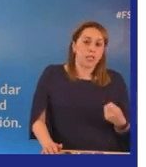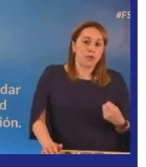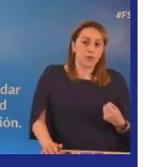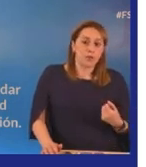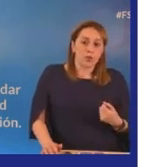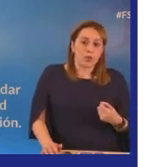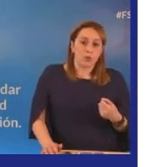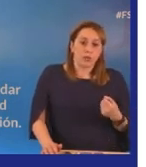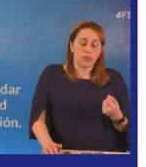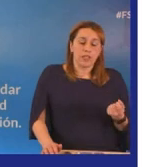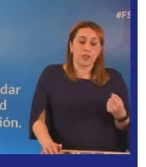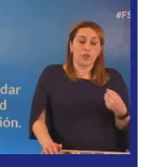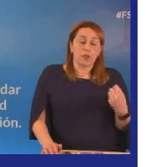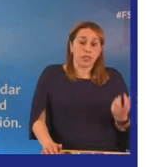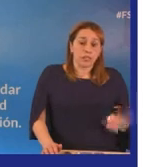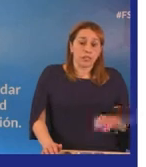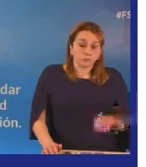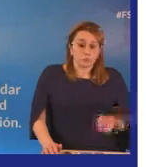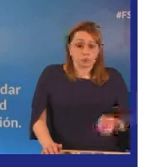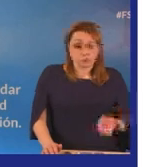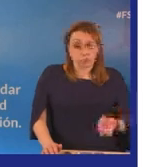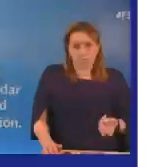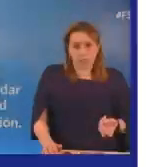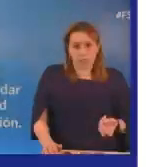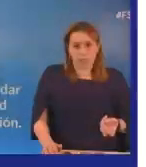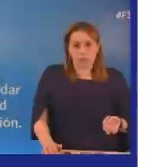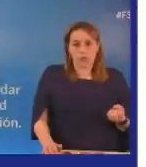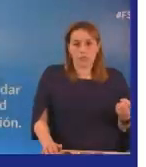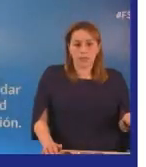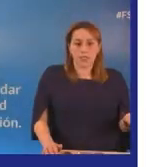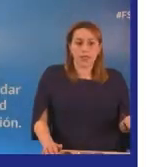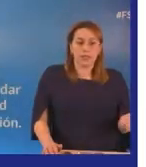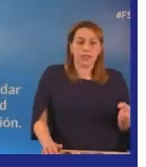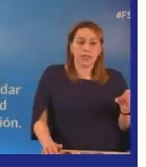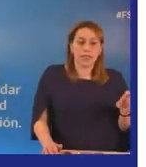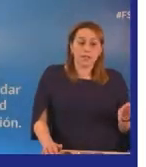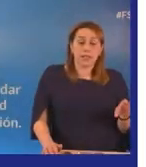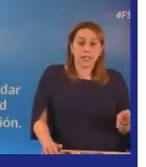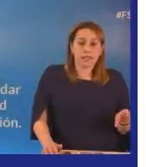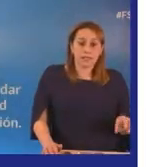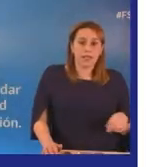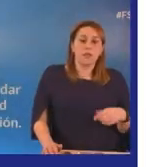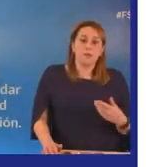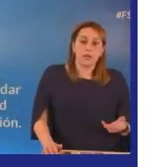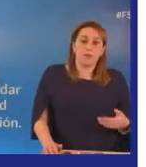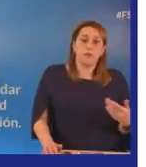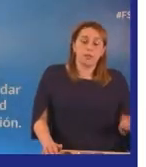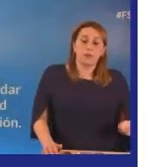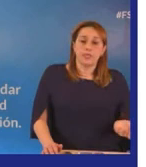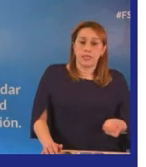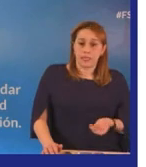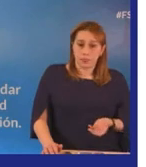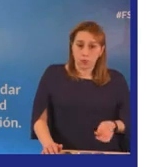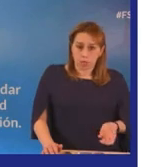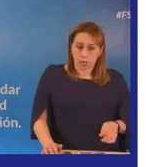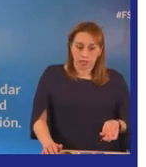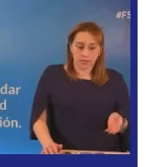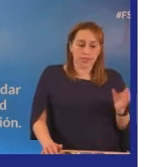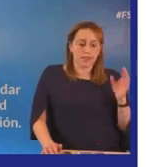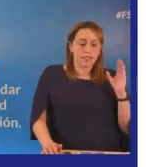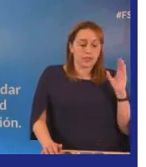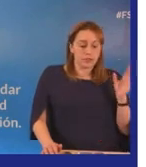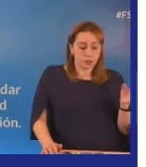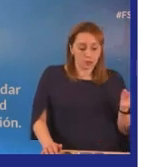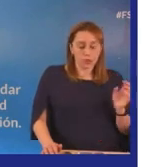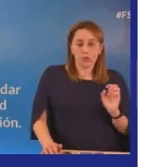yo ya debo, como equipo tenemos de rehabilitación que empezar a ver las falencias para poder empezar a estimularlas,